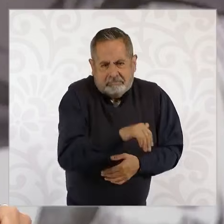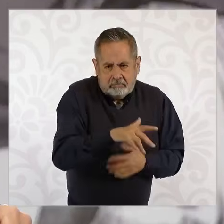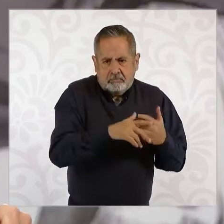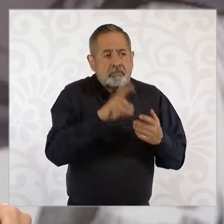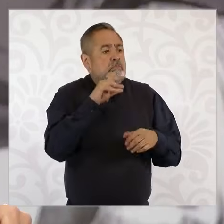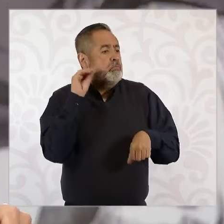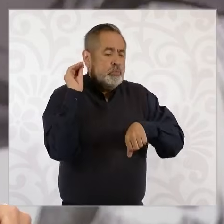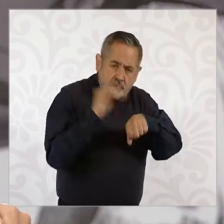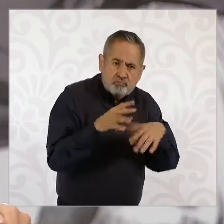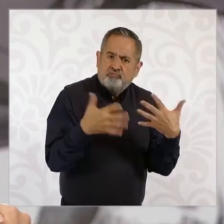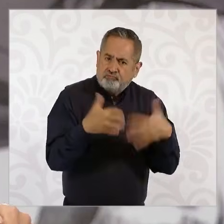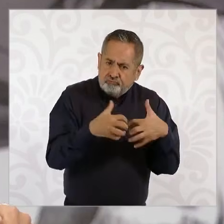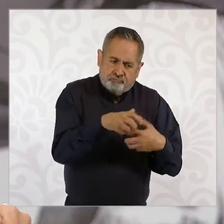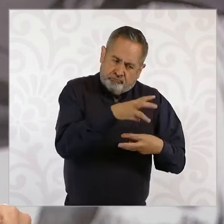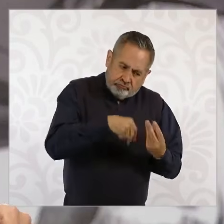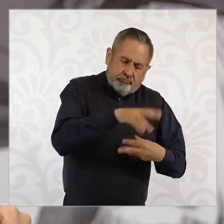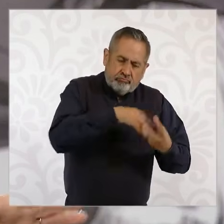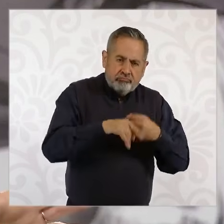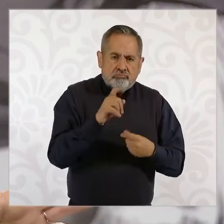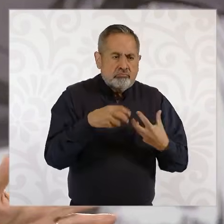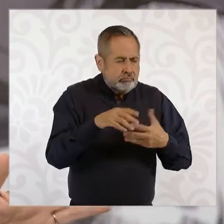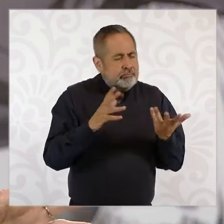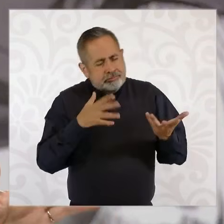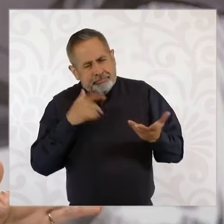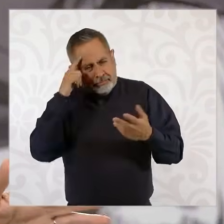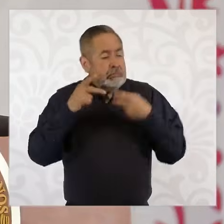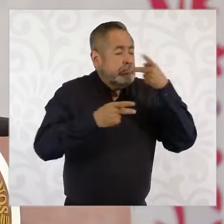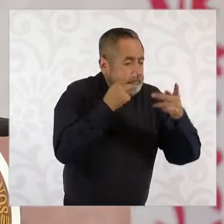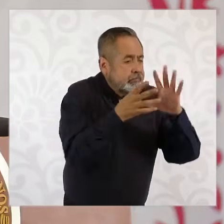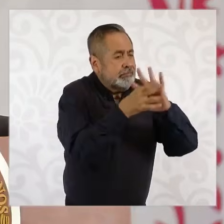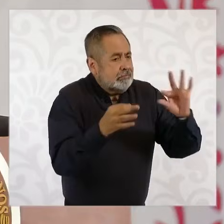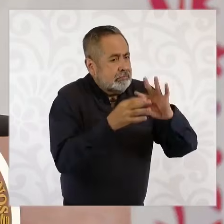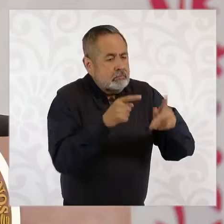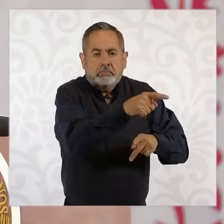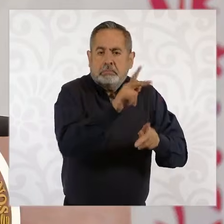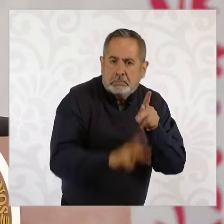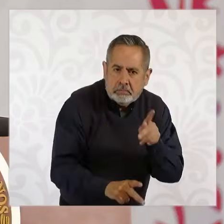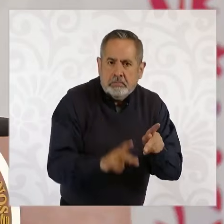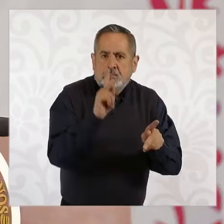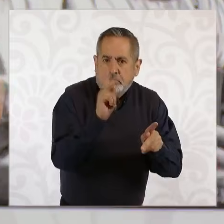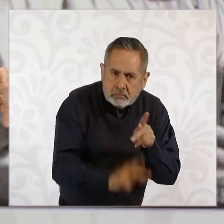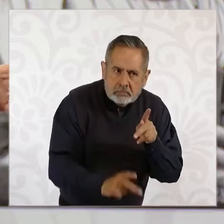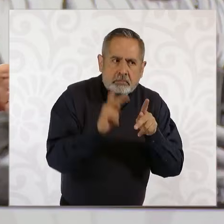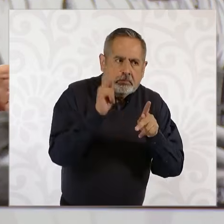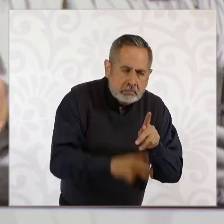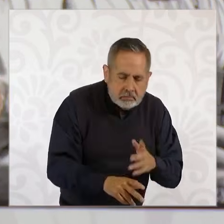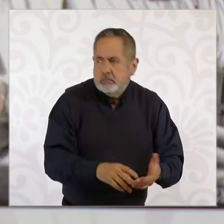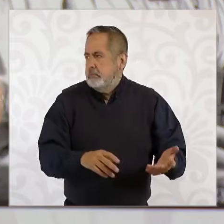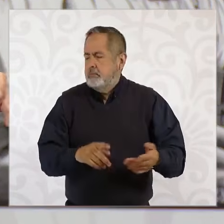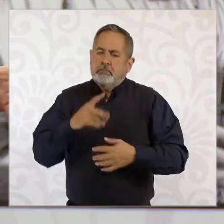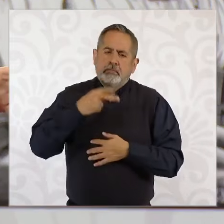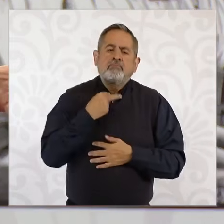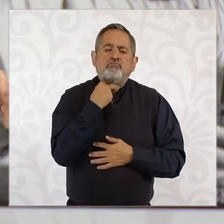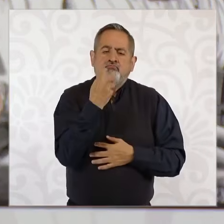plantas recicladoras. Pero bueno, no me dejaban hablar, entonces por eso levanté un poco más la voz para que me escucharan,